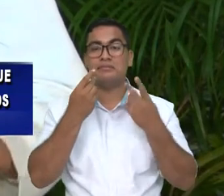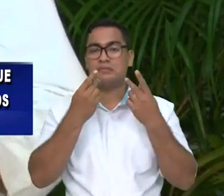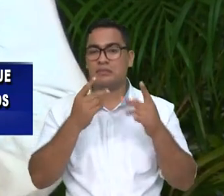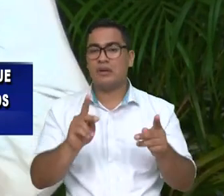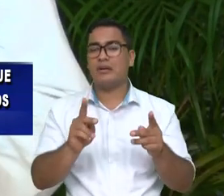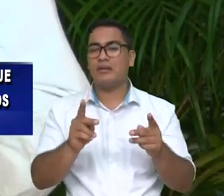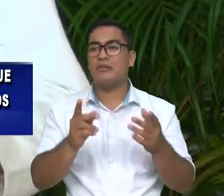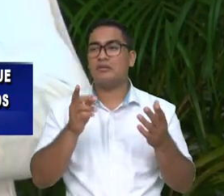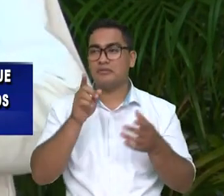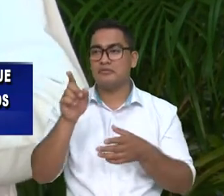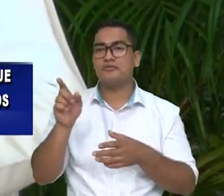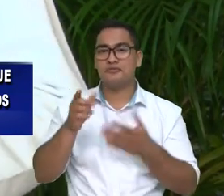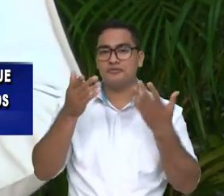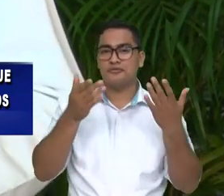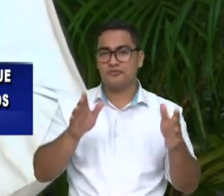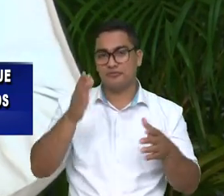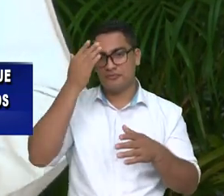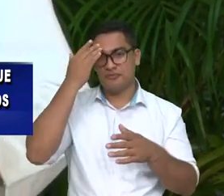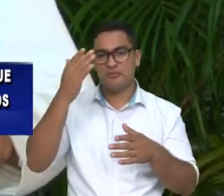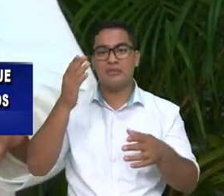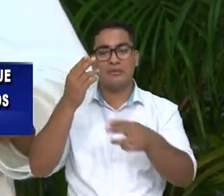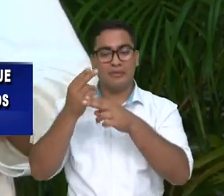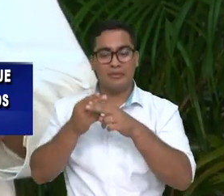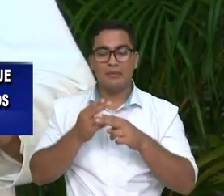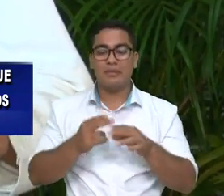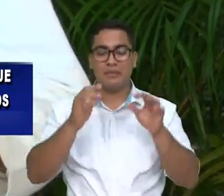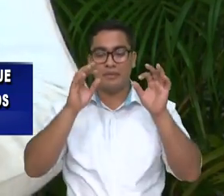casos identificados oportunamente.